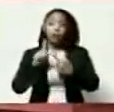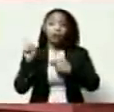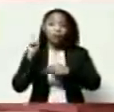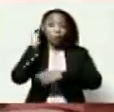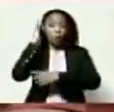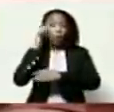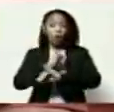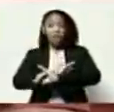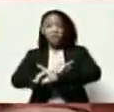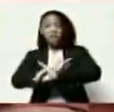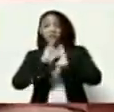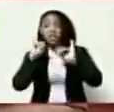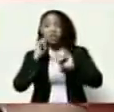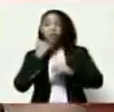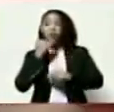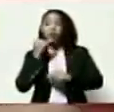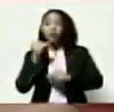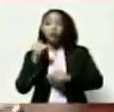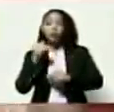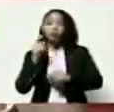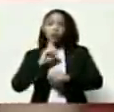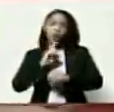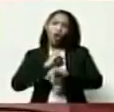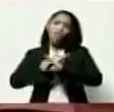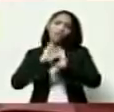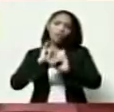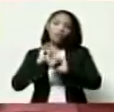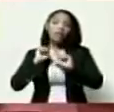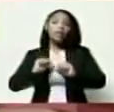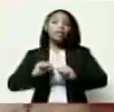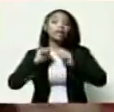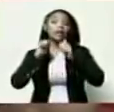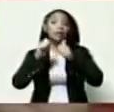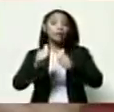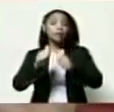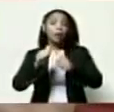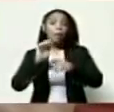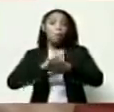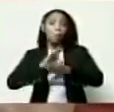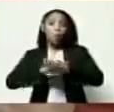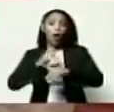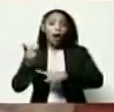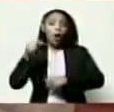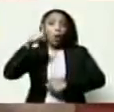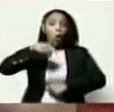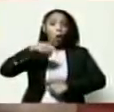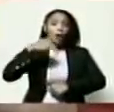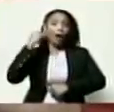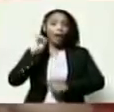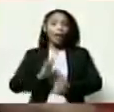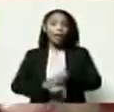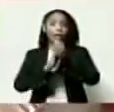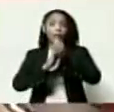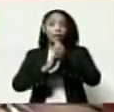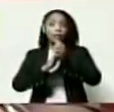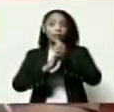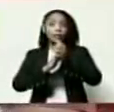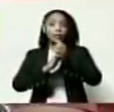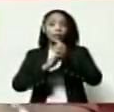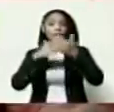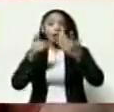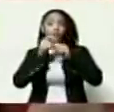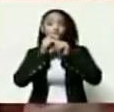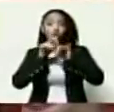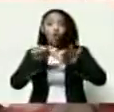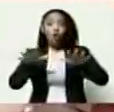Congreso termina, o termina no, se inicia, porque hoy están los delegados y las delegadas están